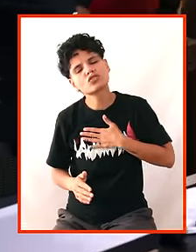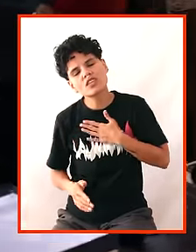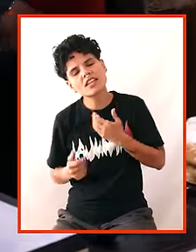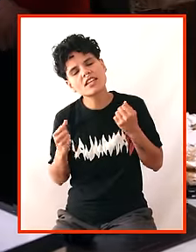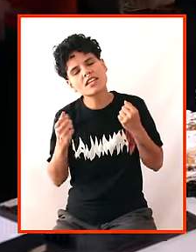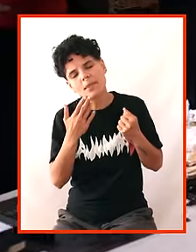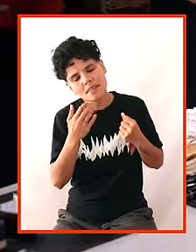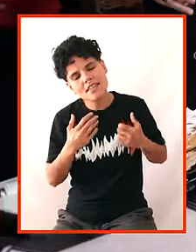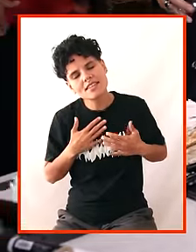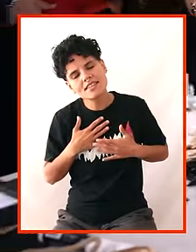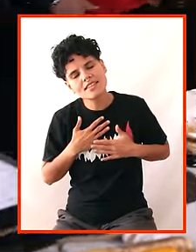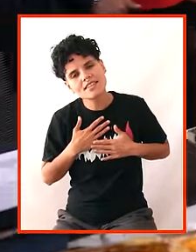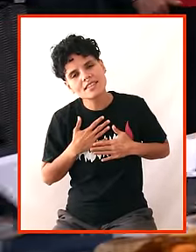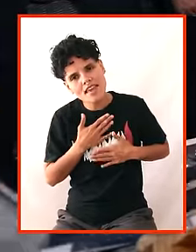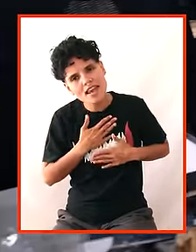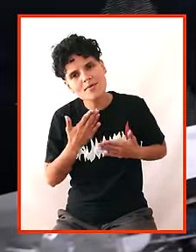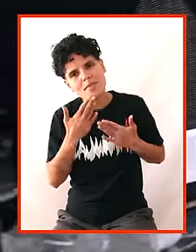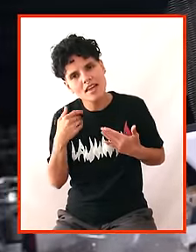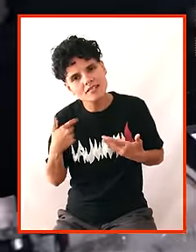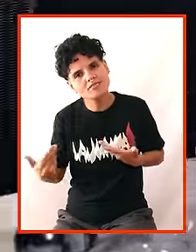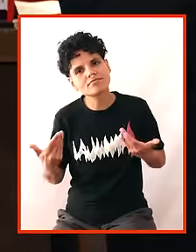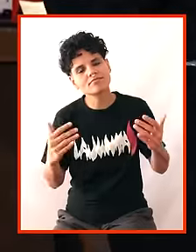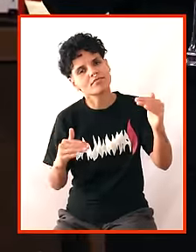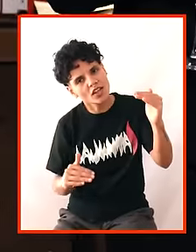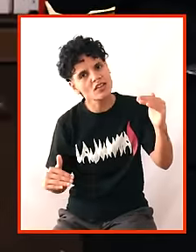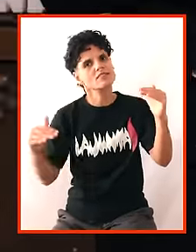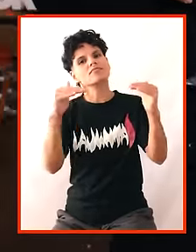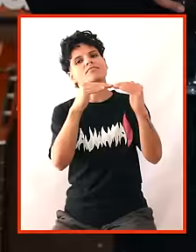No queríamos ser menos.